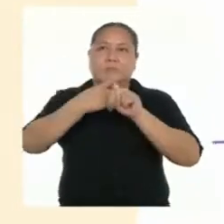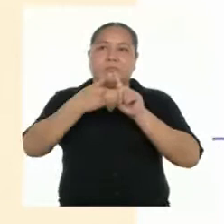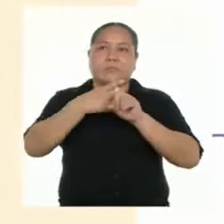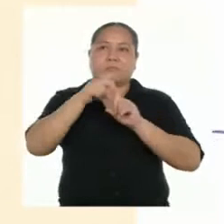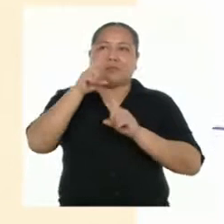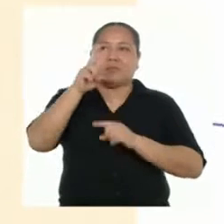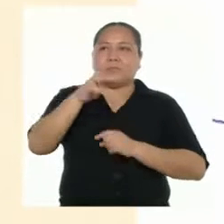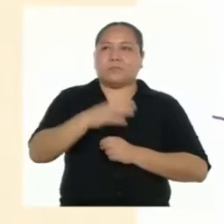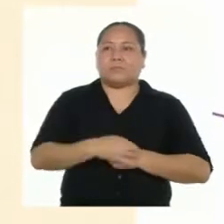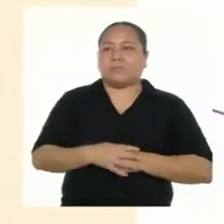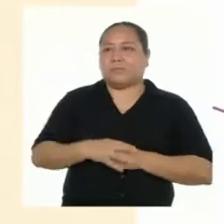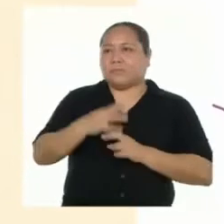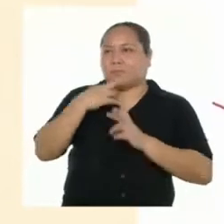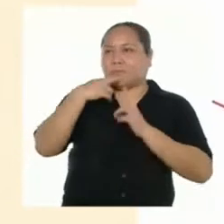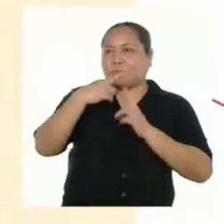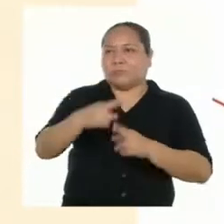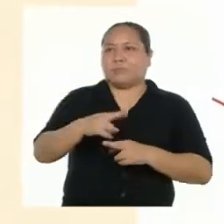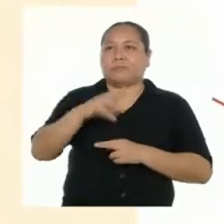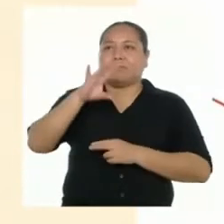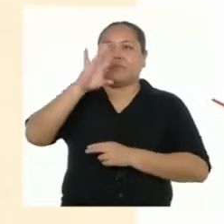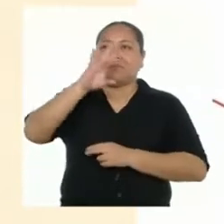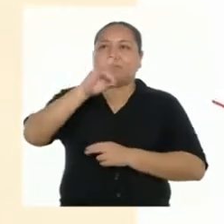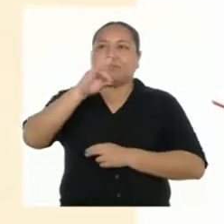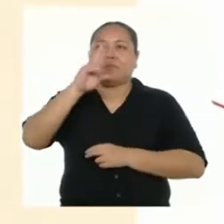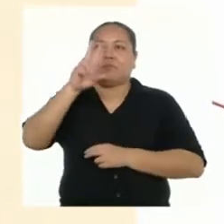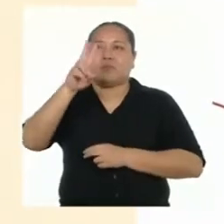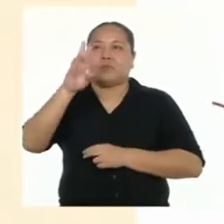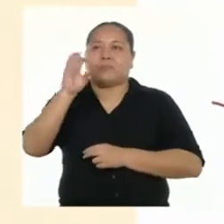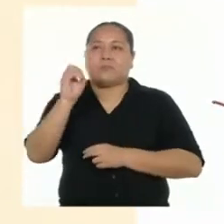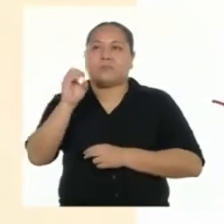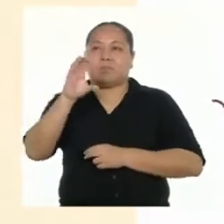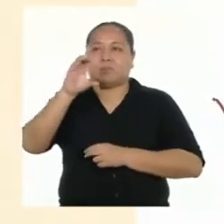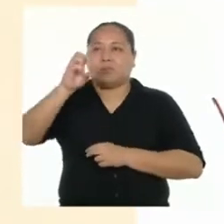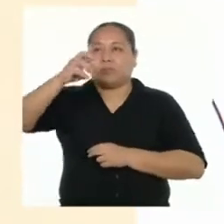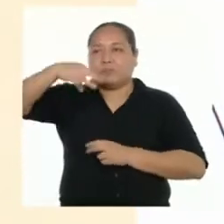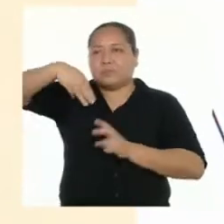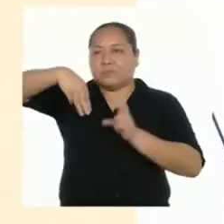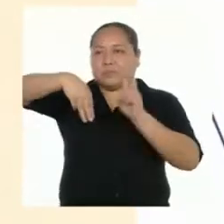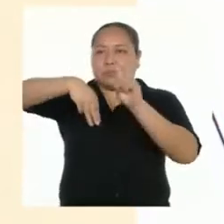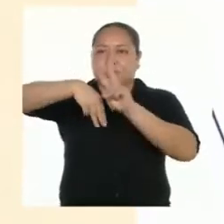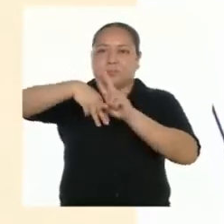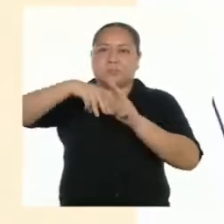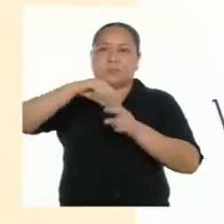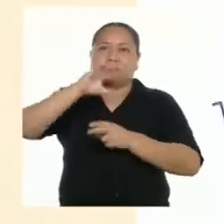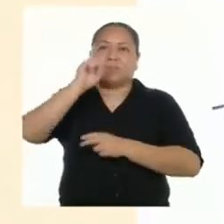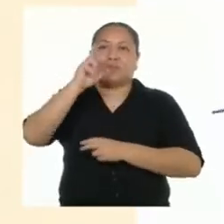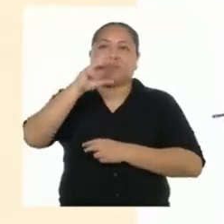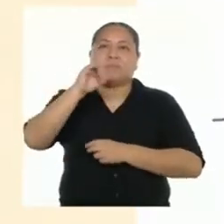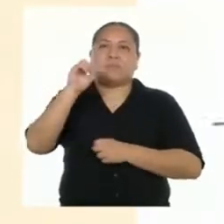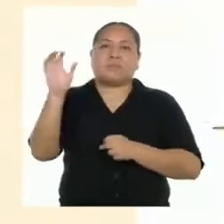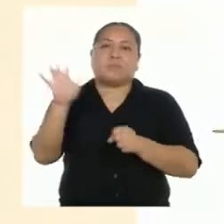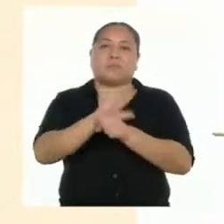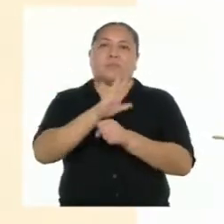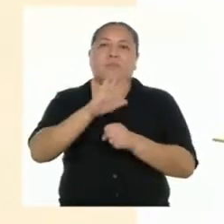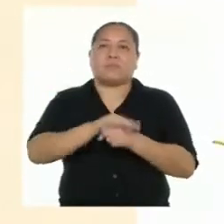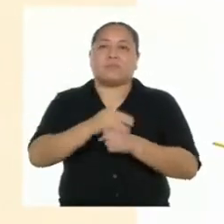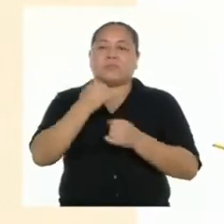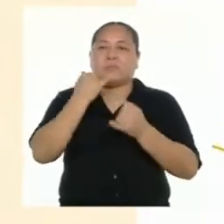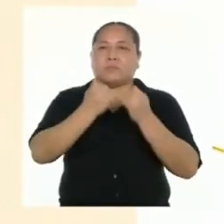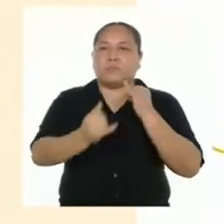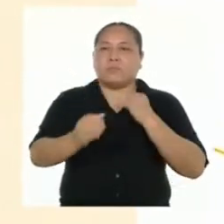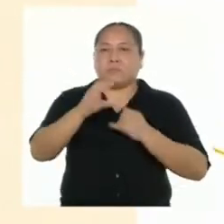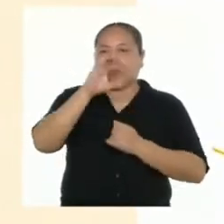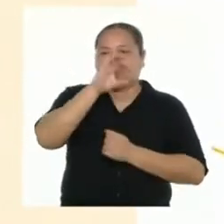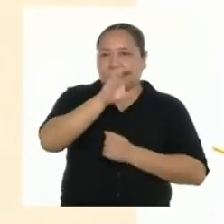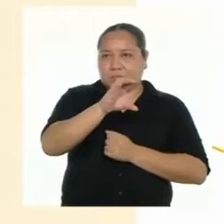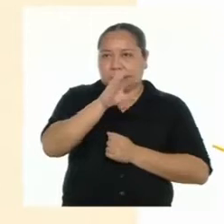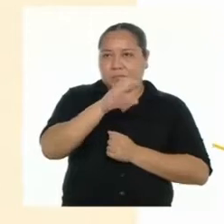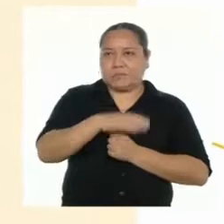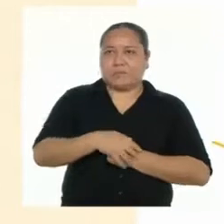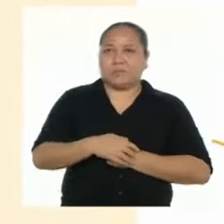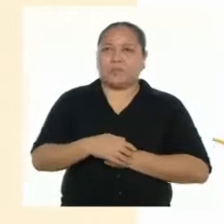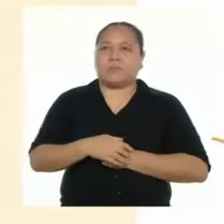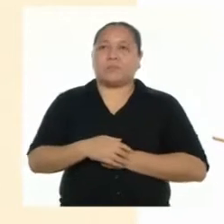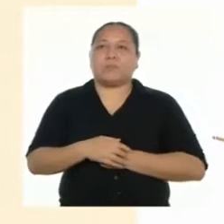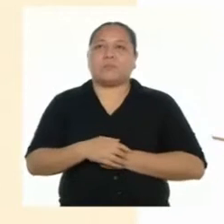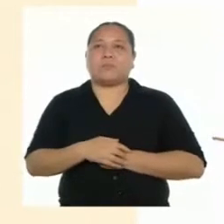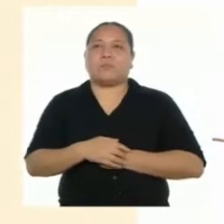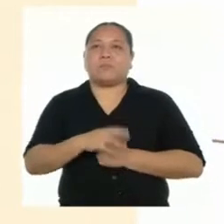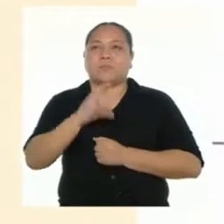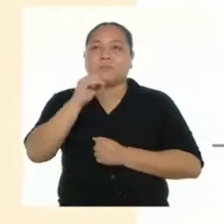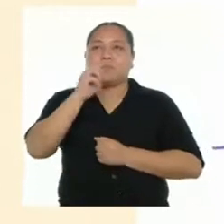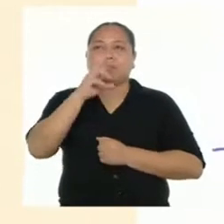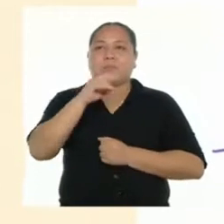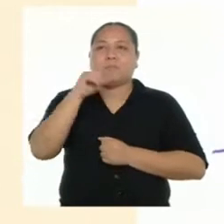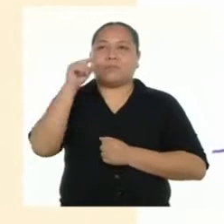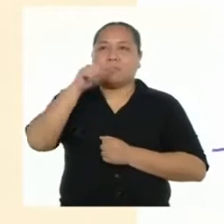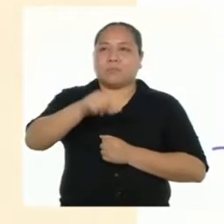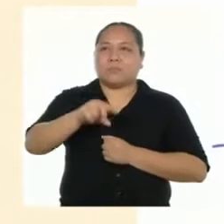multiplicado por 2, lo que nos daría 720 centímetros cuadrados como área total. Y finalmente, el rectángulo C, el área